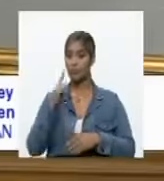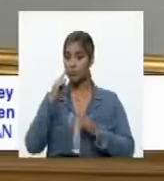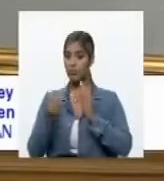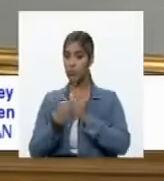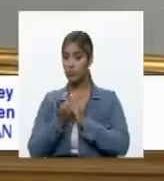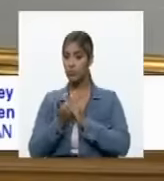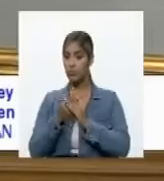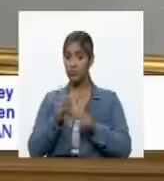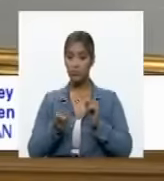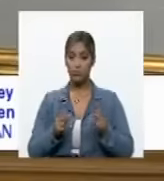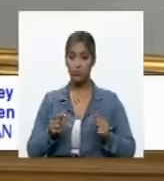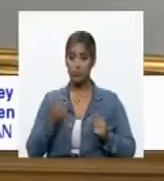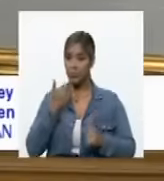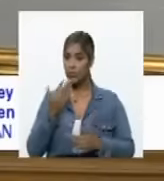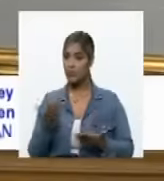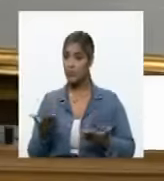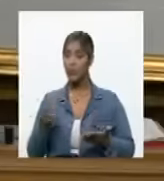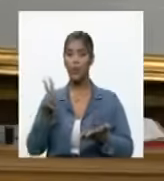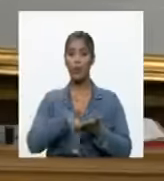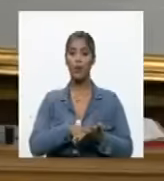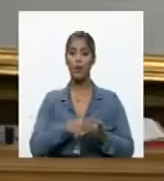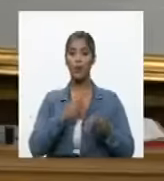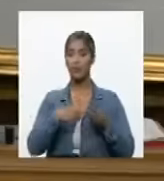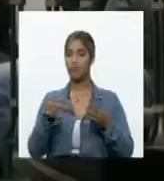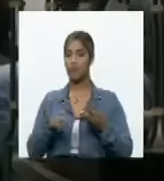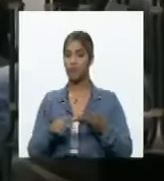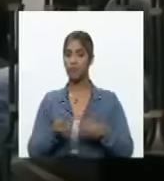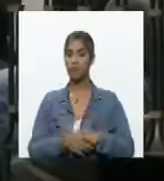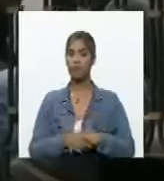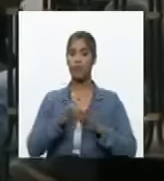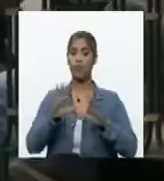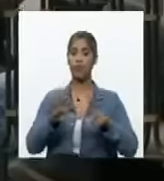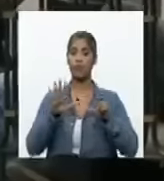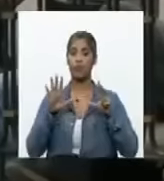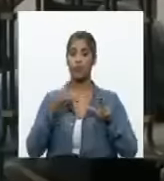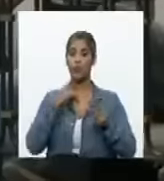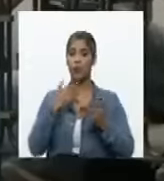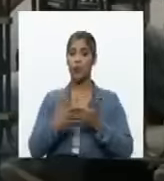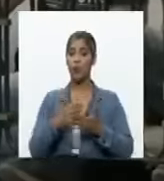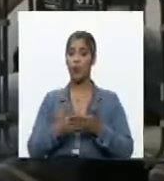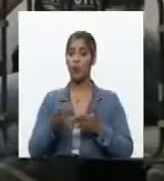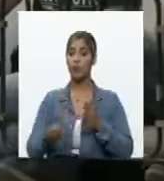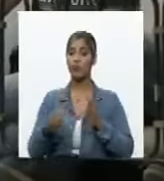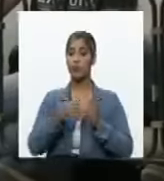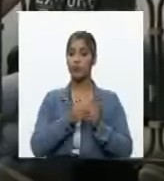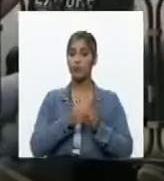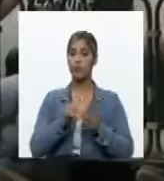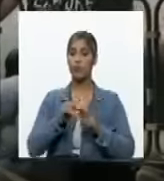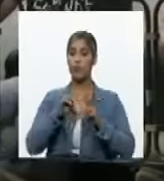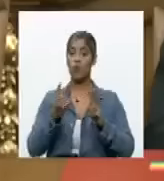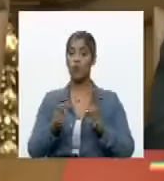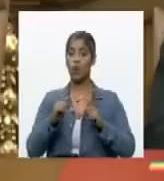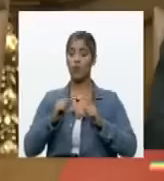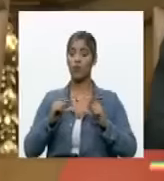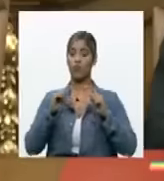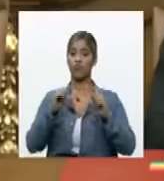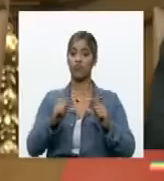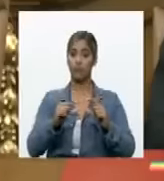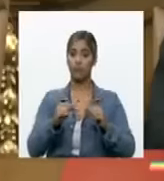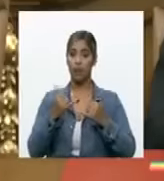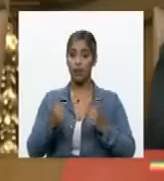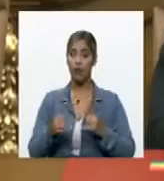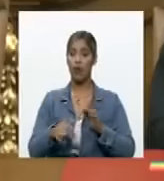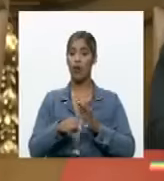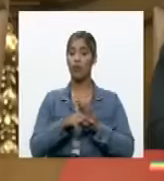al artículo. Aprobado. Siguiente. Décimo octavo. Se propone aprobar la incorporación de un nuevo título que pasa a ser